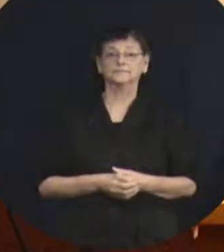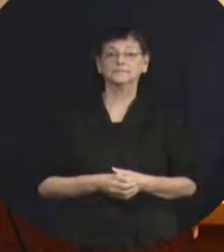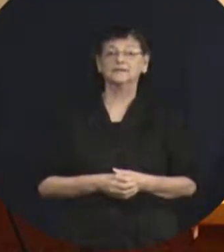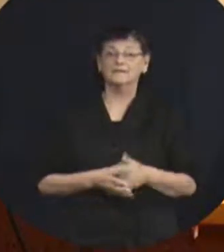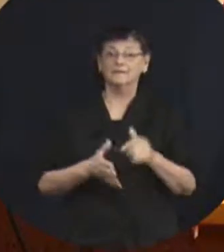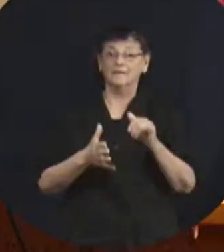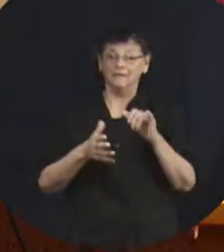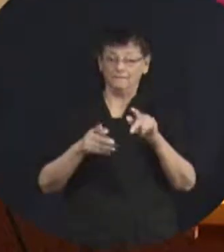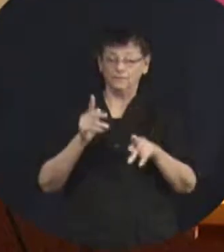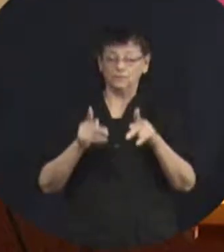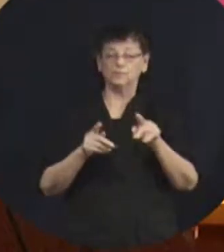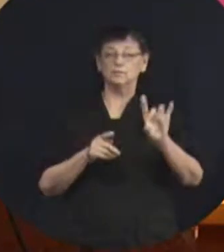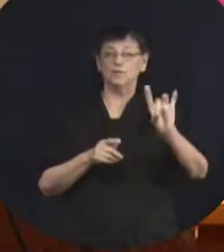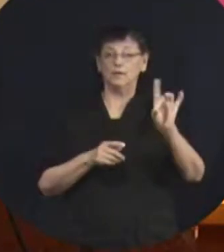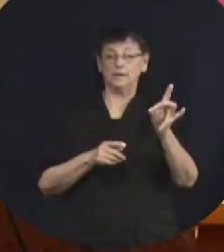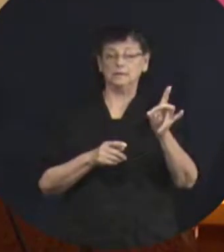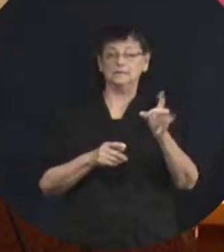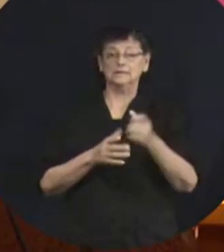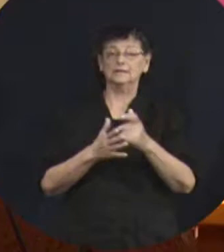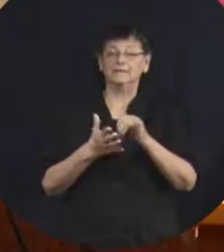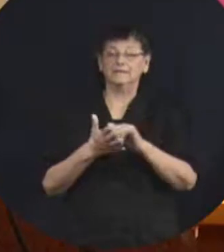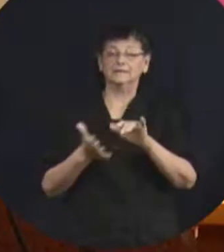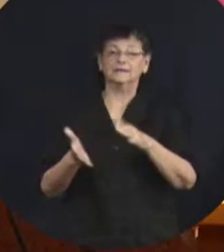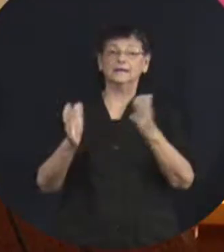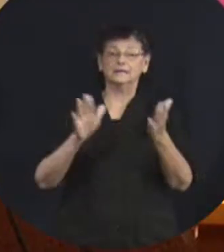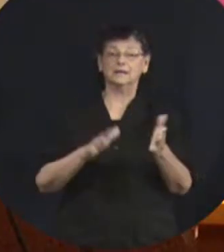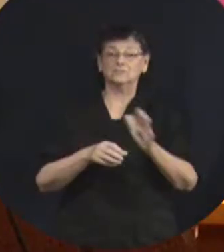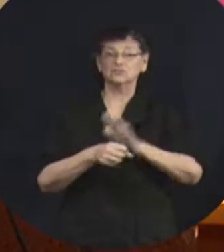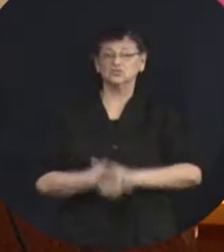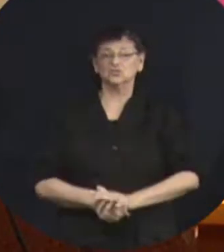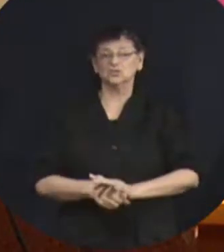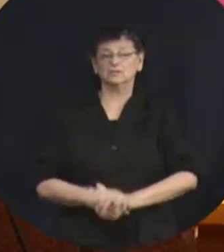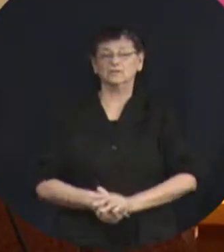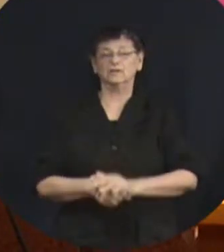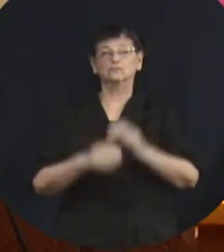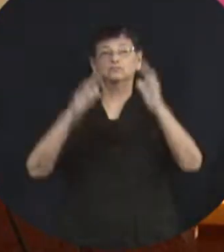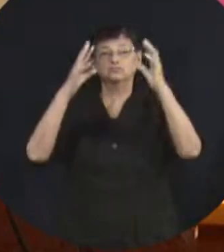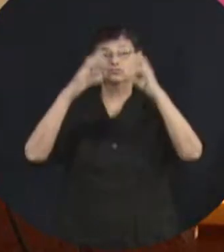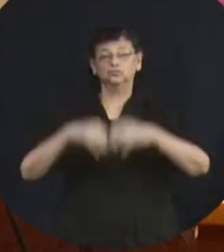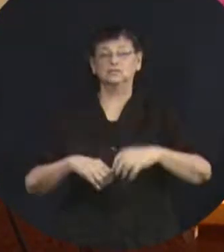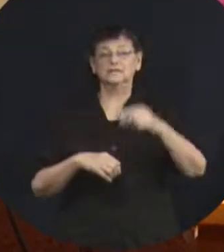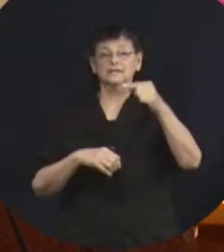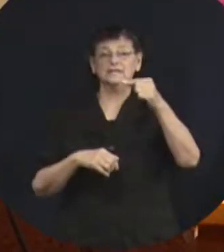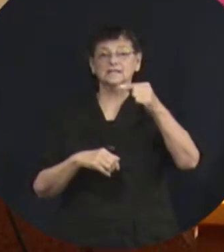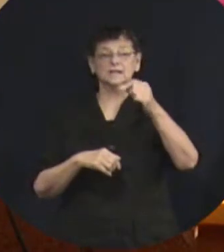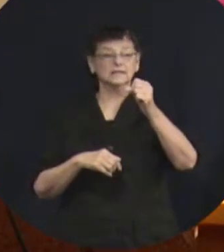Y aquellos 18 que murieron aplastados por la torre de Siloé,